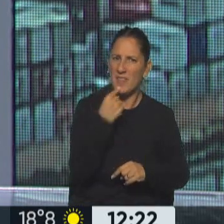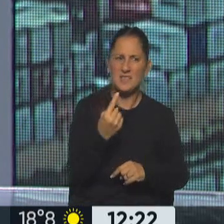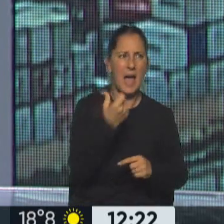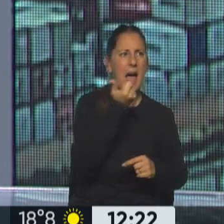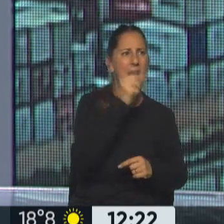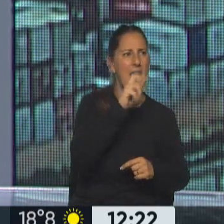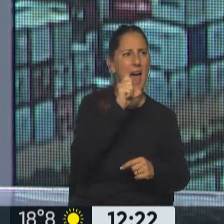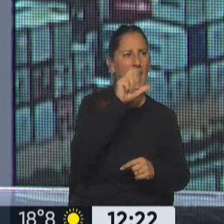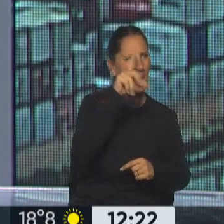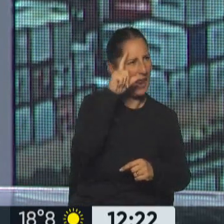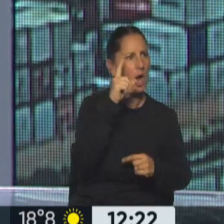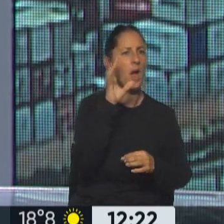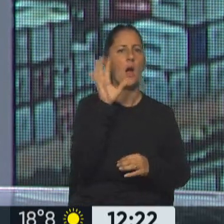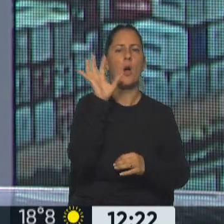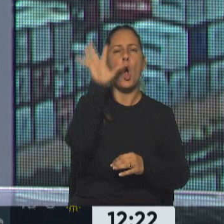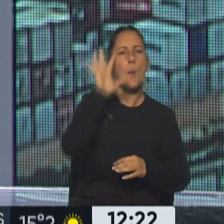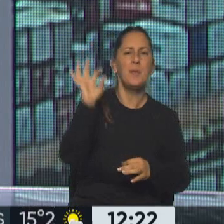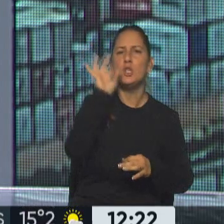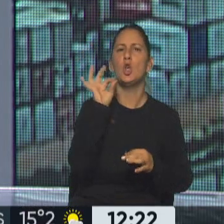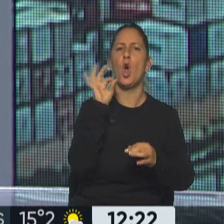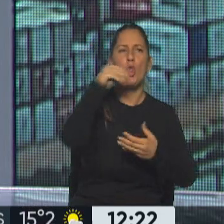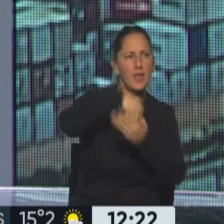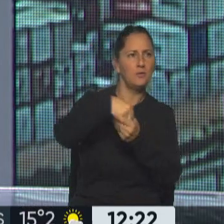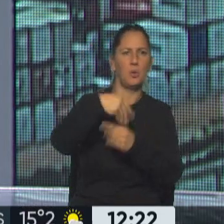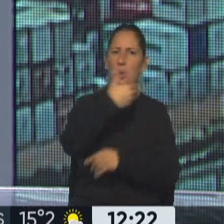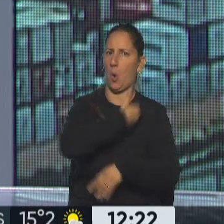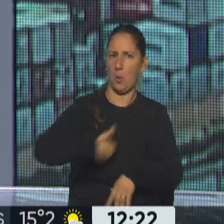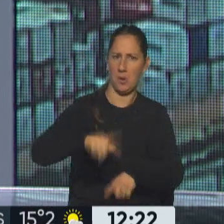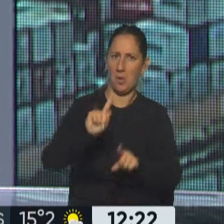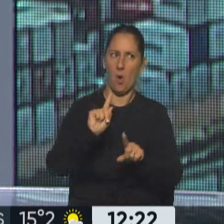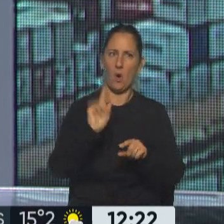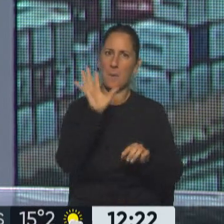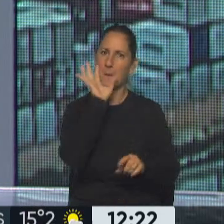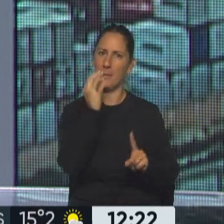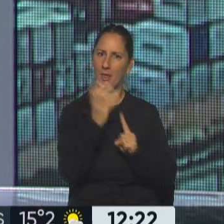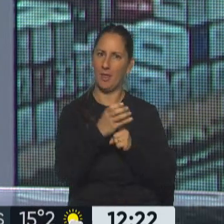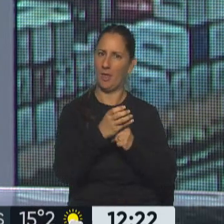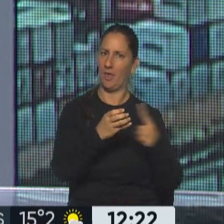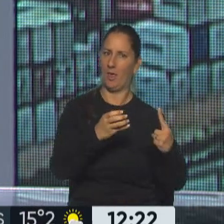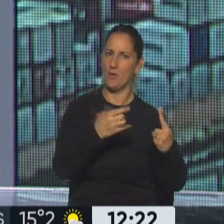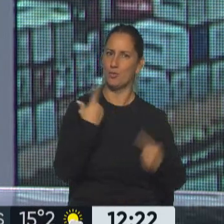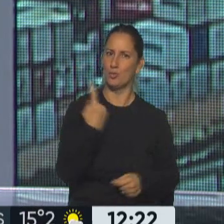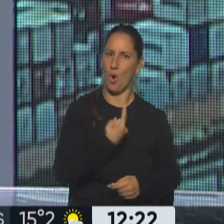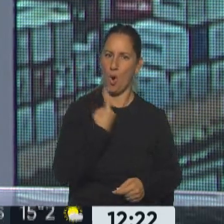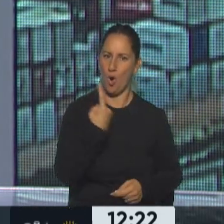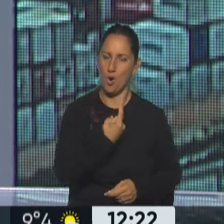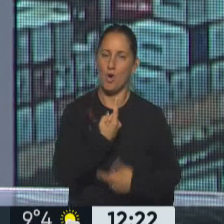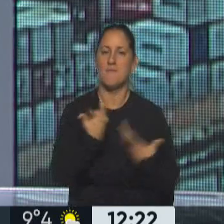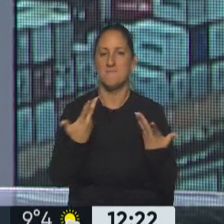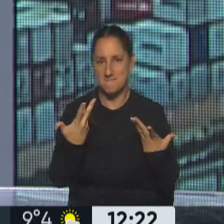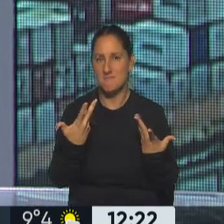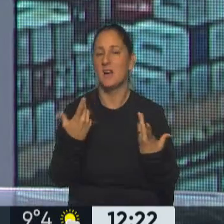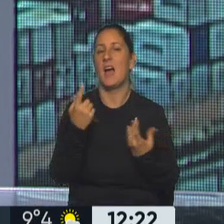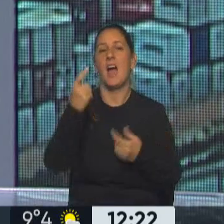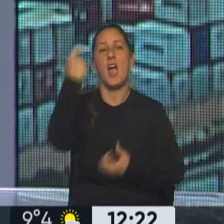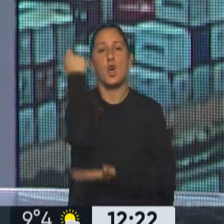que hará que juegue determinada postura dentro del gobierno decir lo dejaron bastante solo en esto y obviamente la respuesta de economía